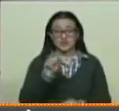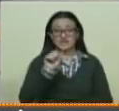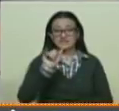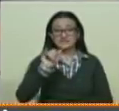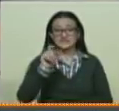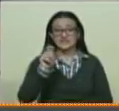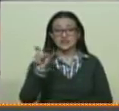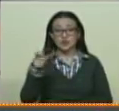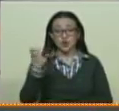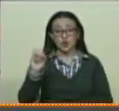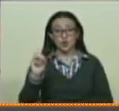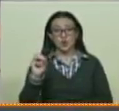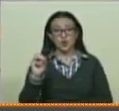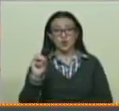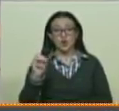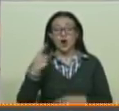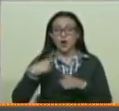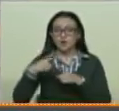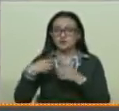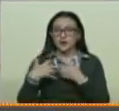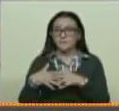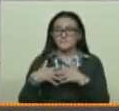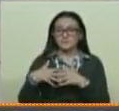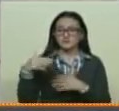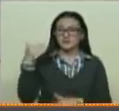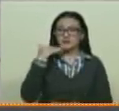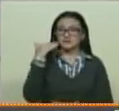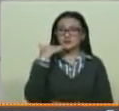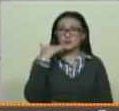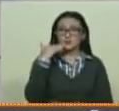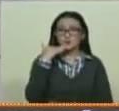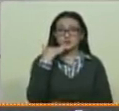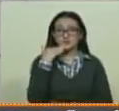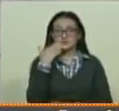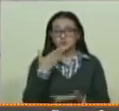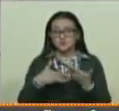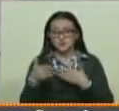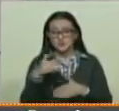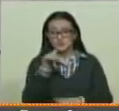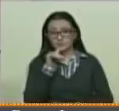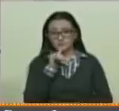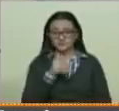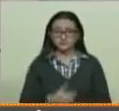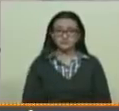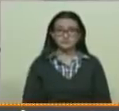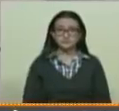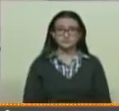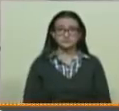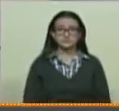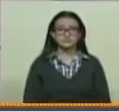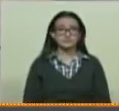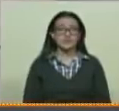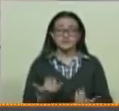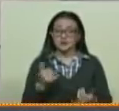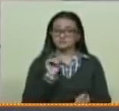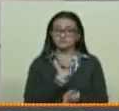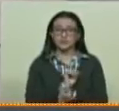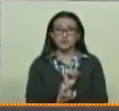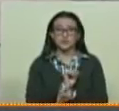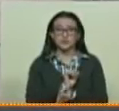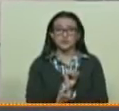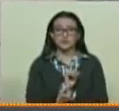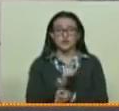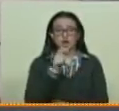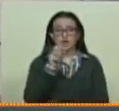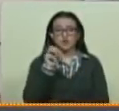a empresas gringas, manejadoras de deuda y manejadoras de riesgo. Está tras las rejas Tomeu Badel